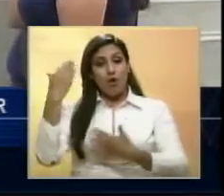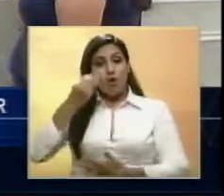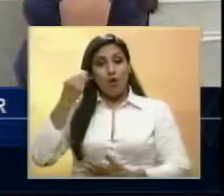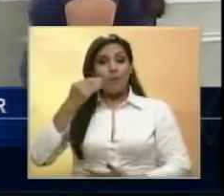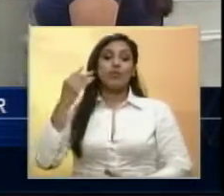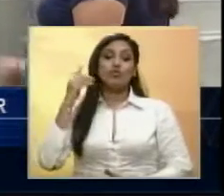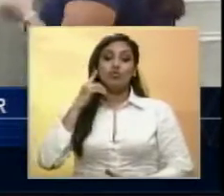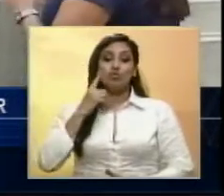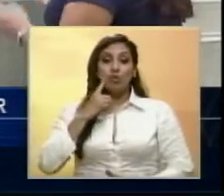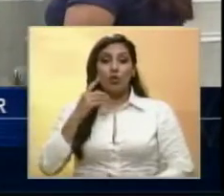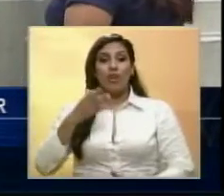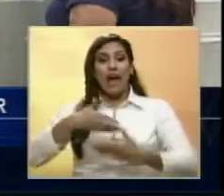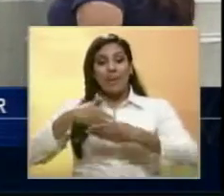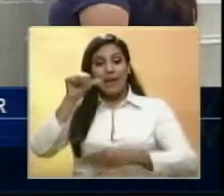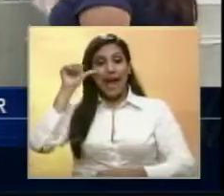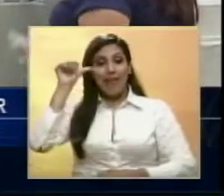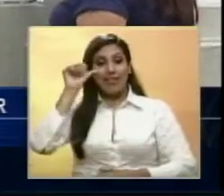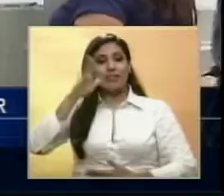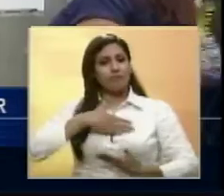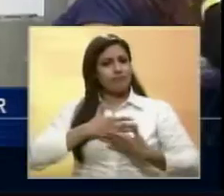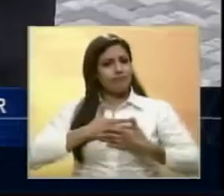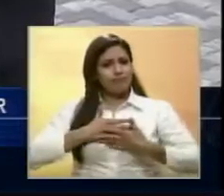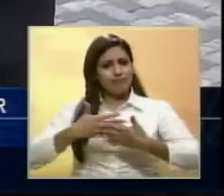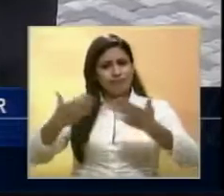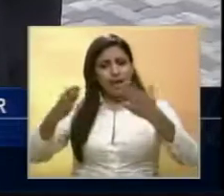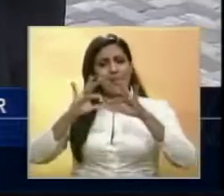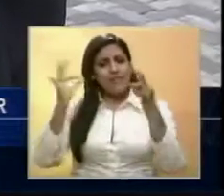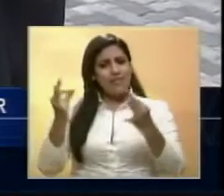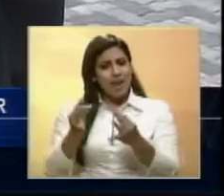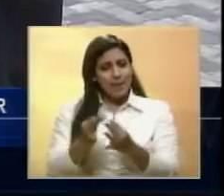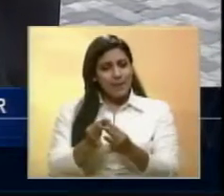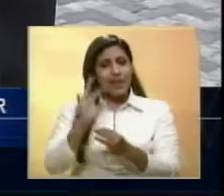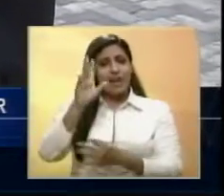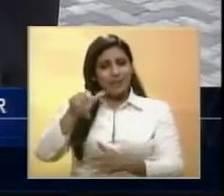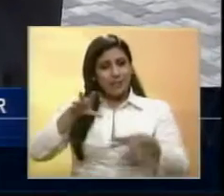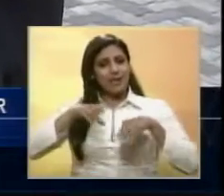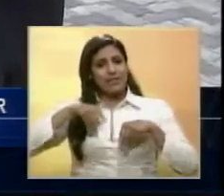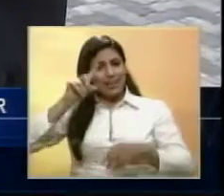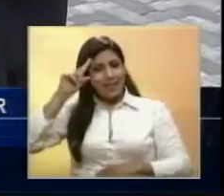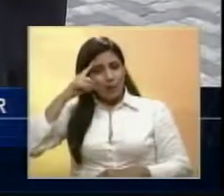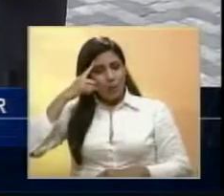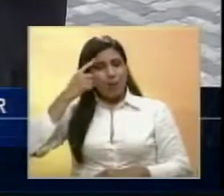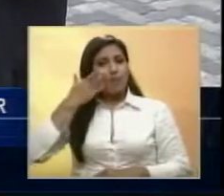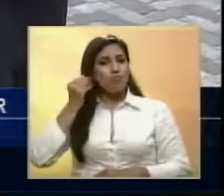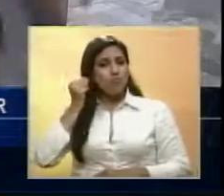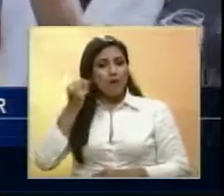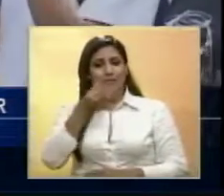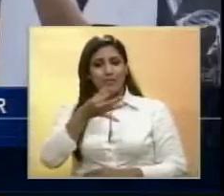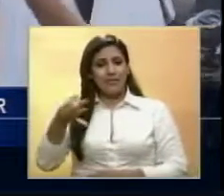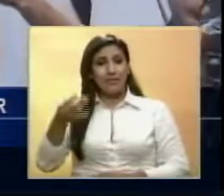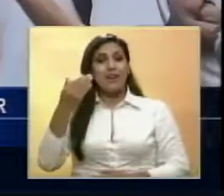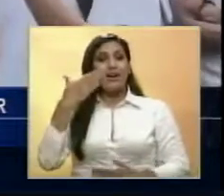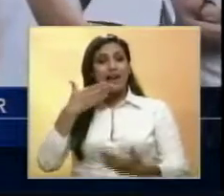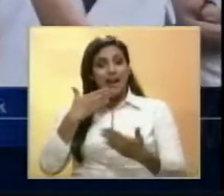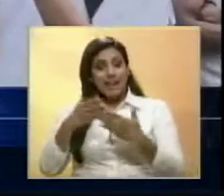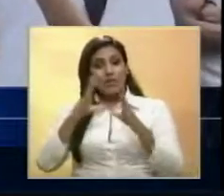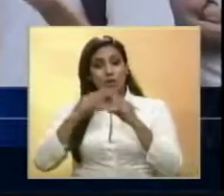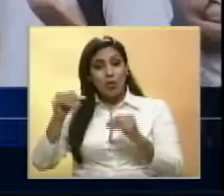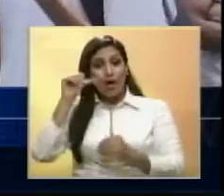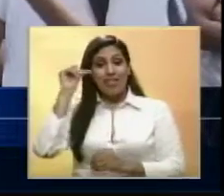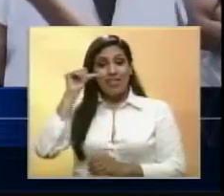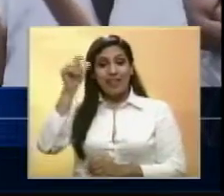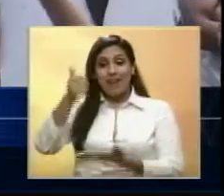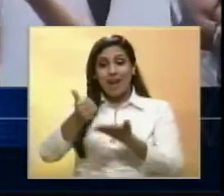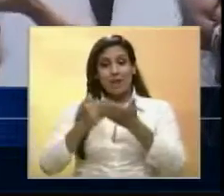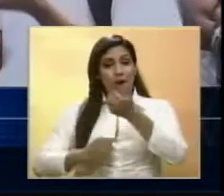y amigo de Adriana también mostró su solidaridad con la familia y la recordó como una mujer ejemplar. Gracias a Adriana porque ella